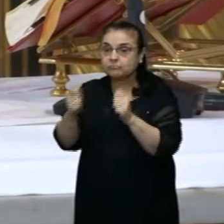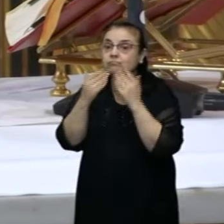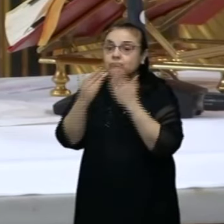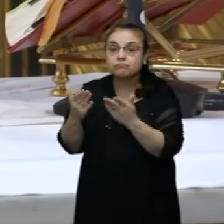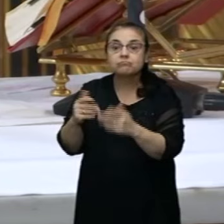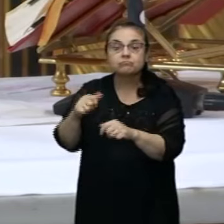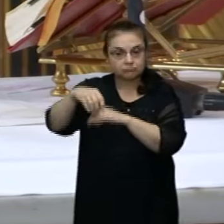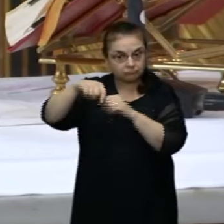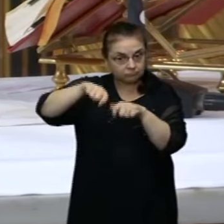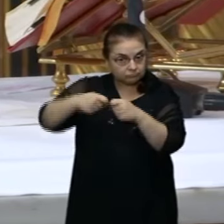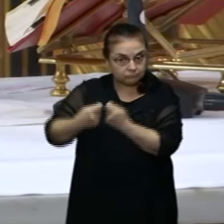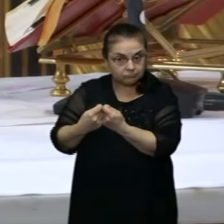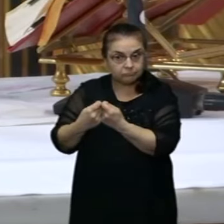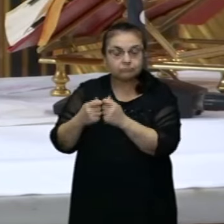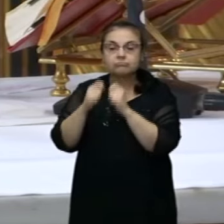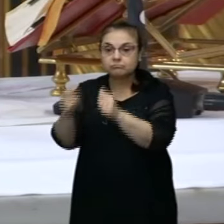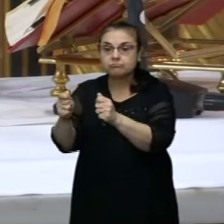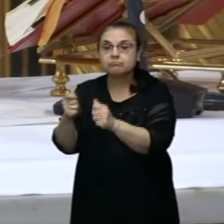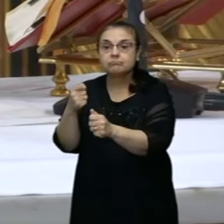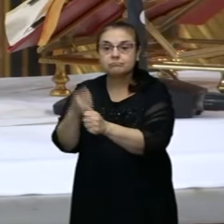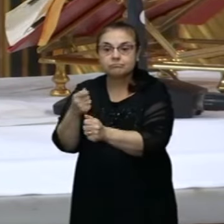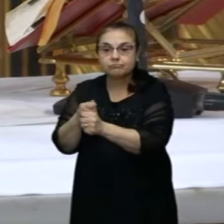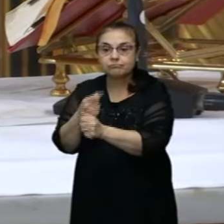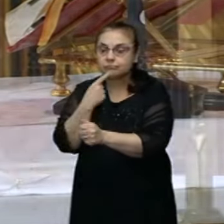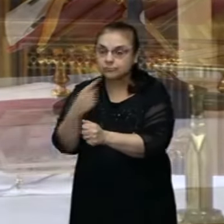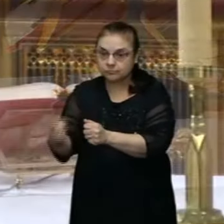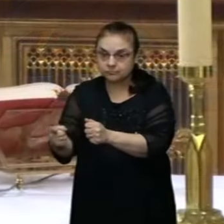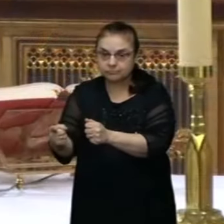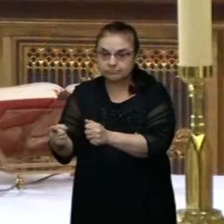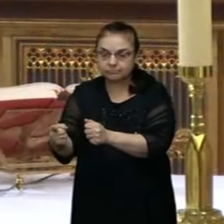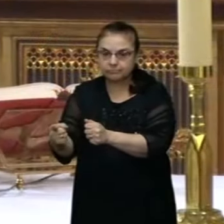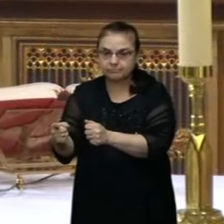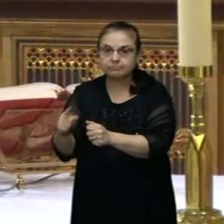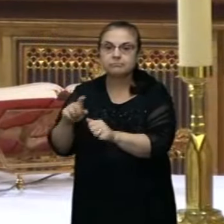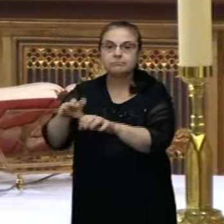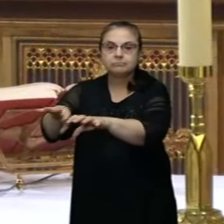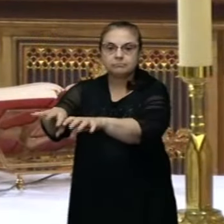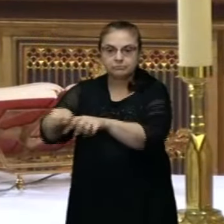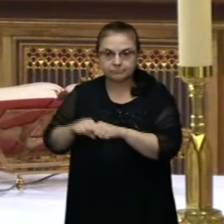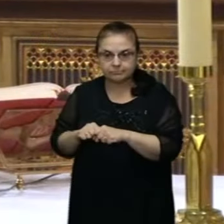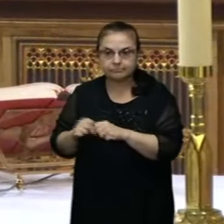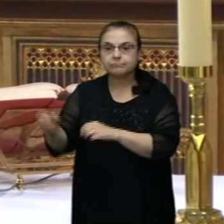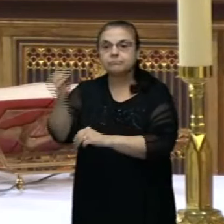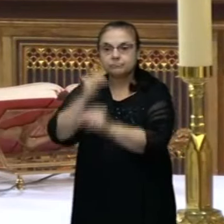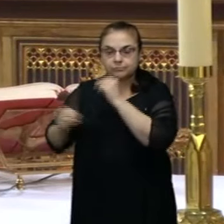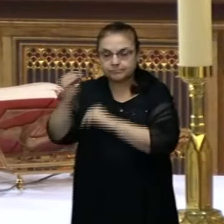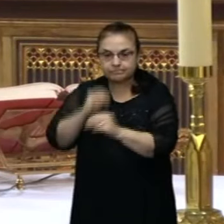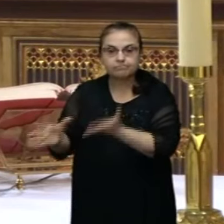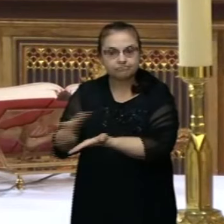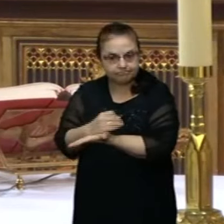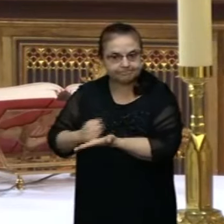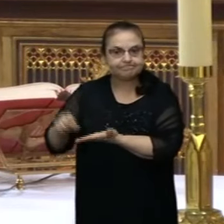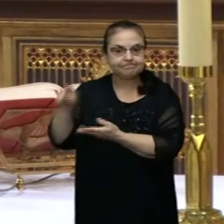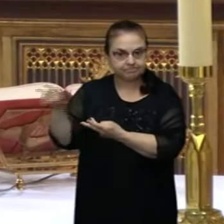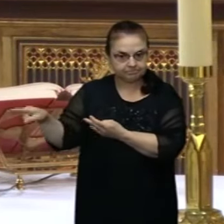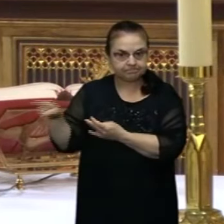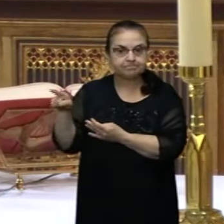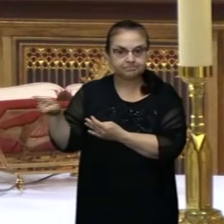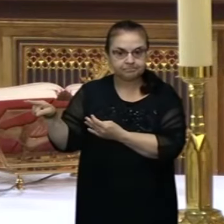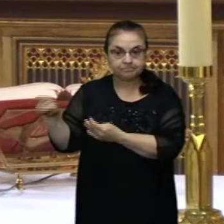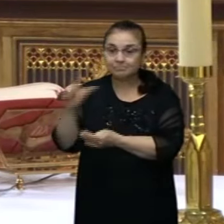Dándote gracias, lo partió y lo dio a sus discípulos, diciendo: Tomad y comed todos de